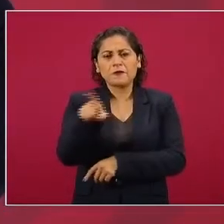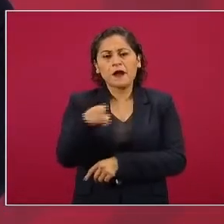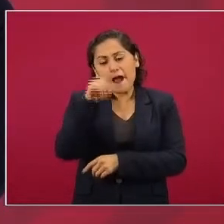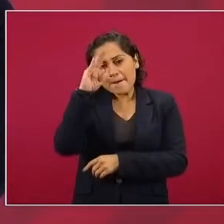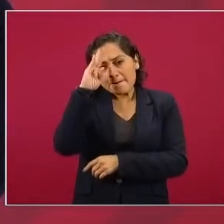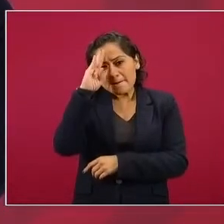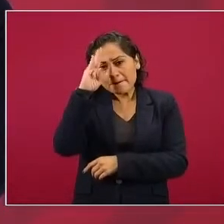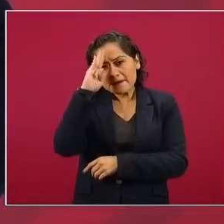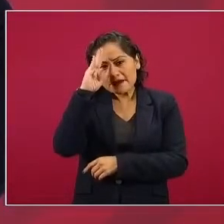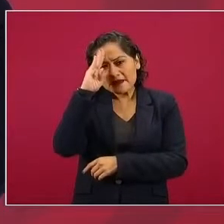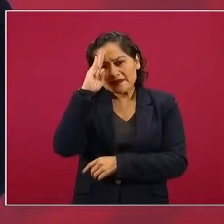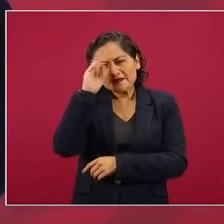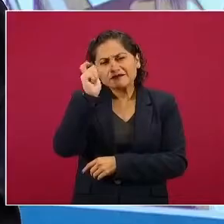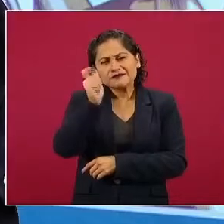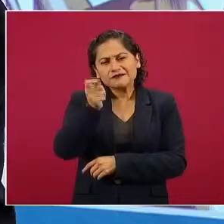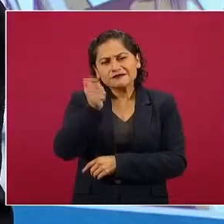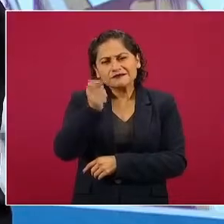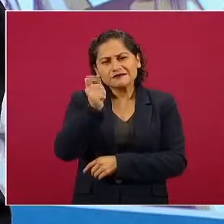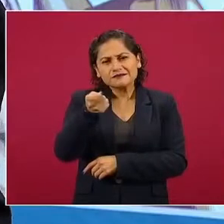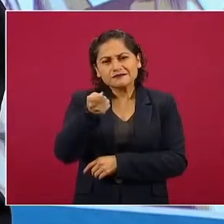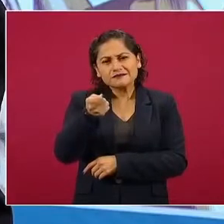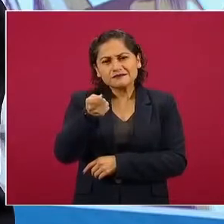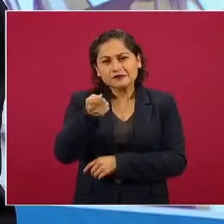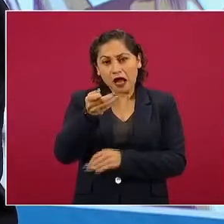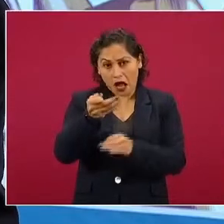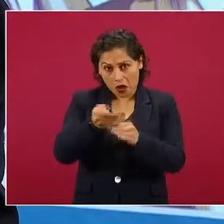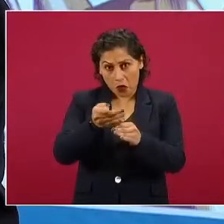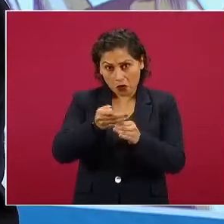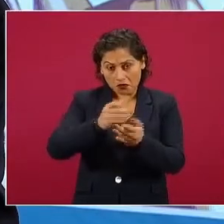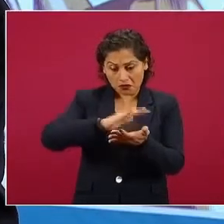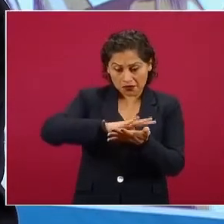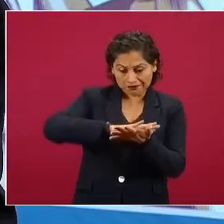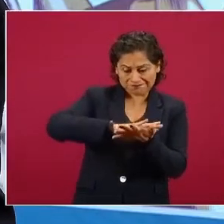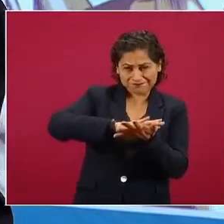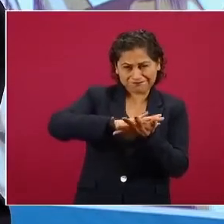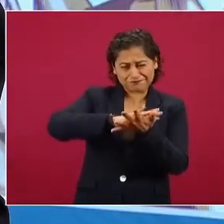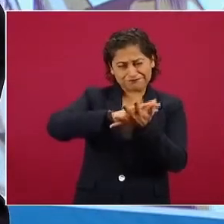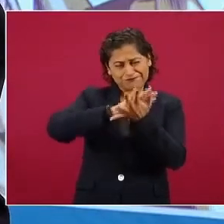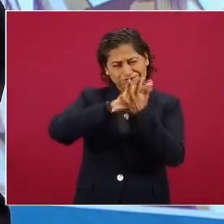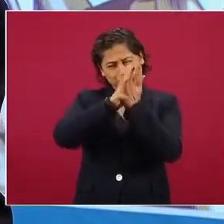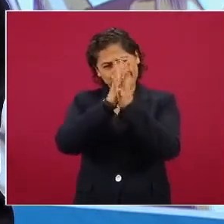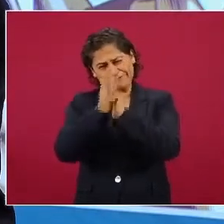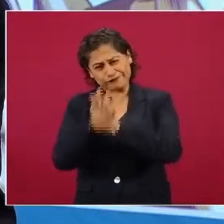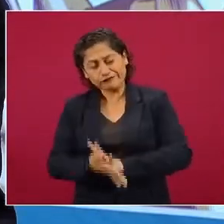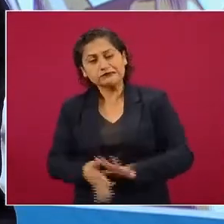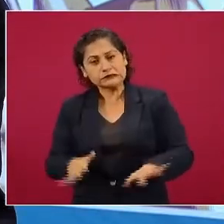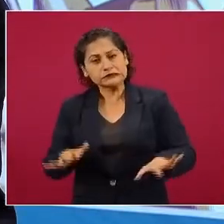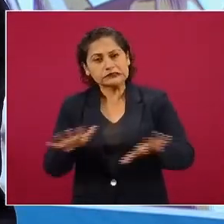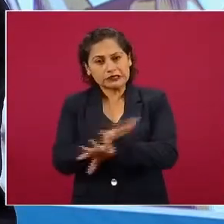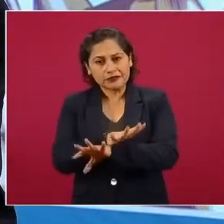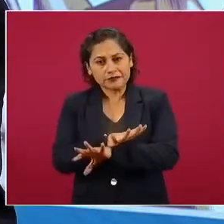que se está llevando a cabo una transformación. No es cualquier cosa,